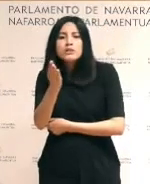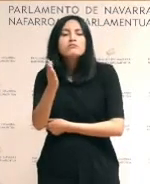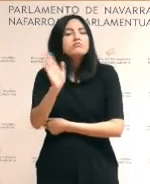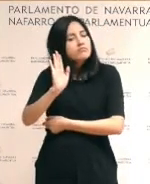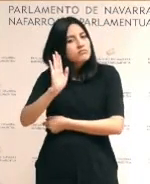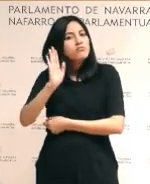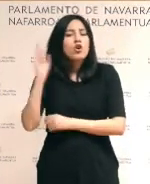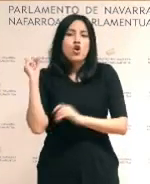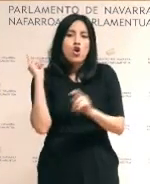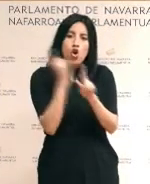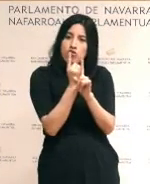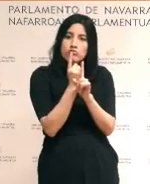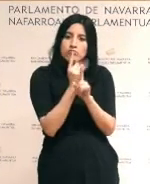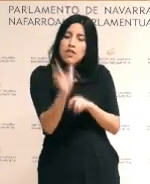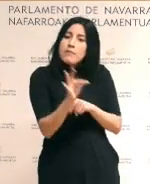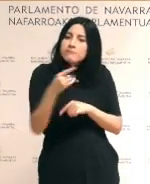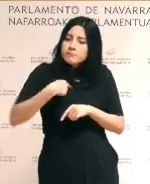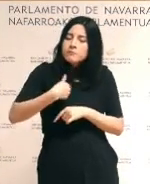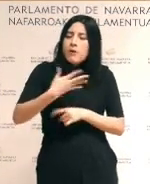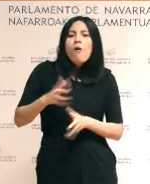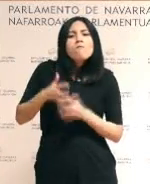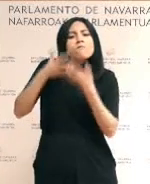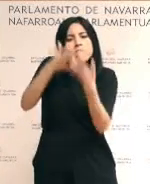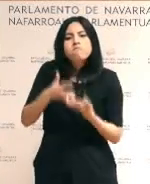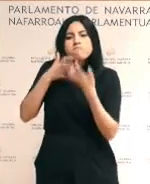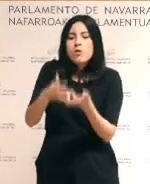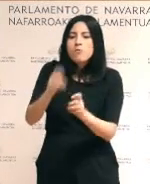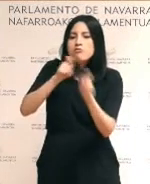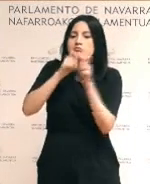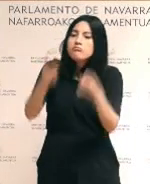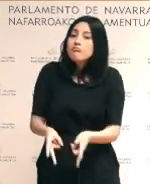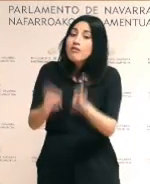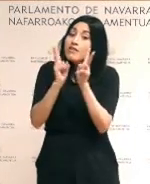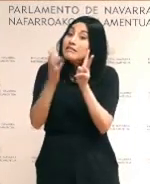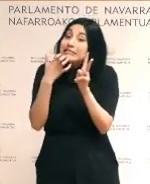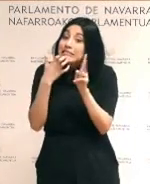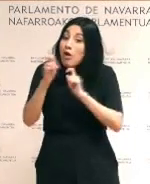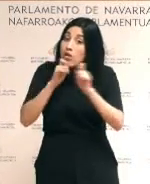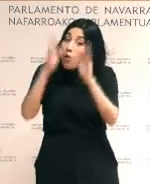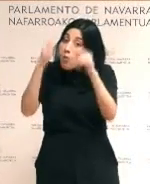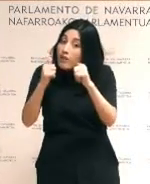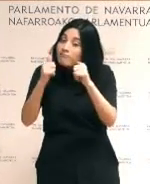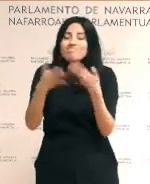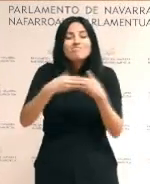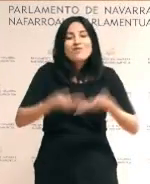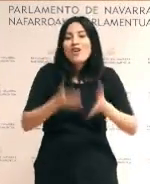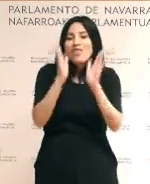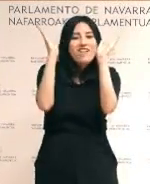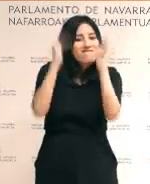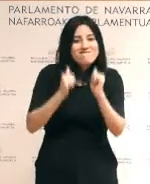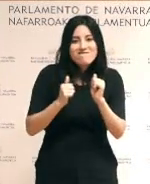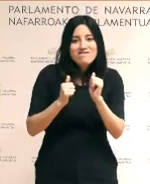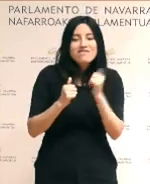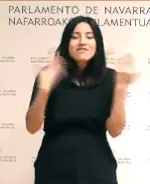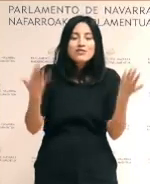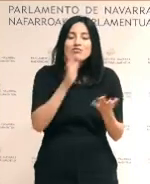una lanza a favor del periodismo libre, plural e independiente, porque sin periodismo no hay democracia. Señora García, votaremos a favor de la